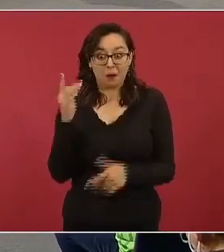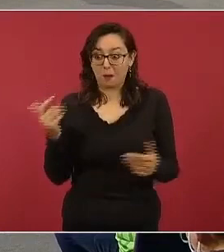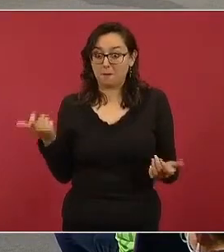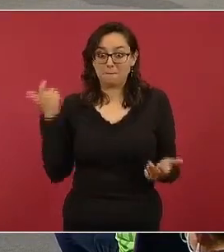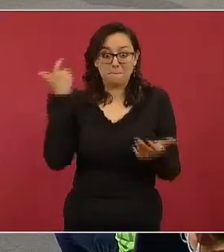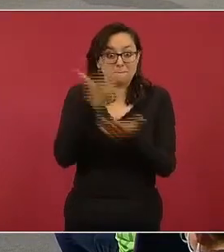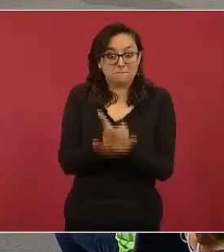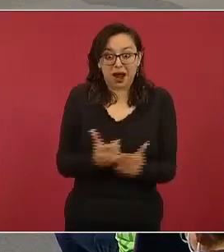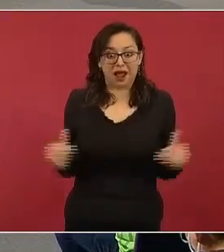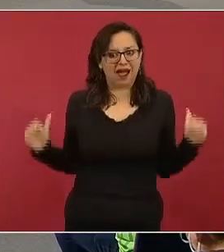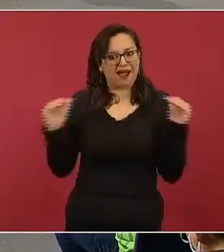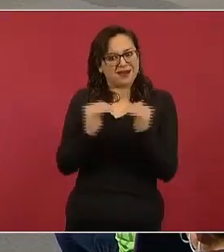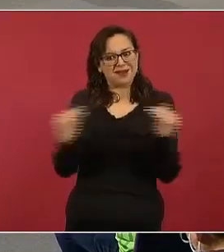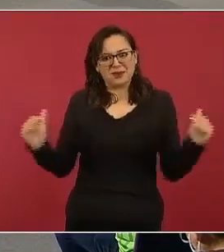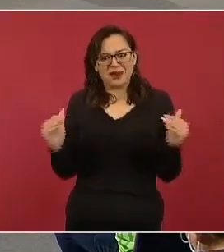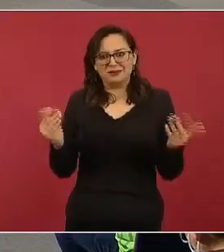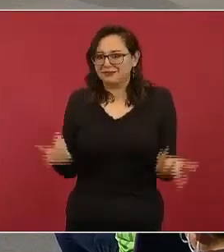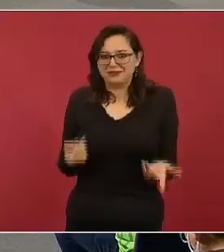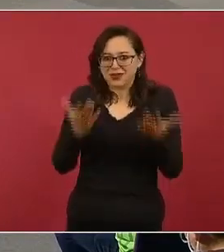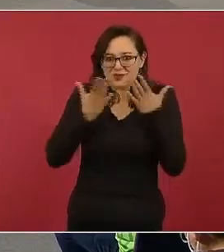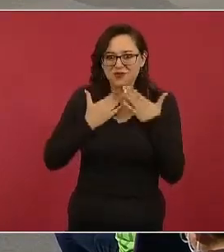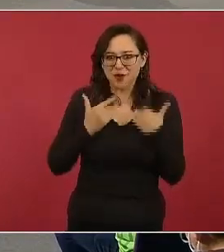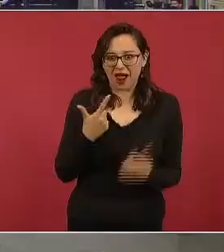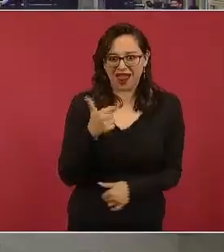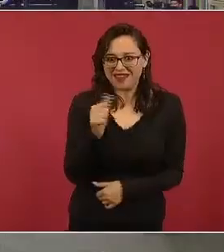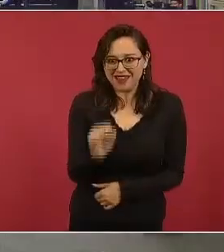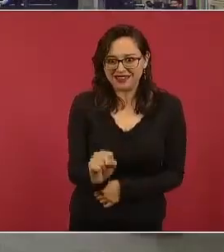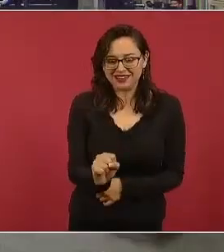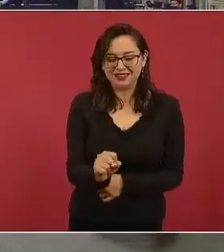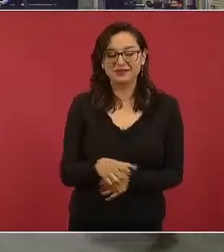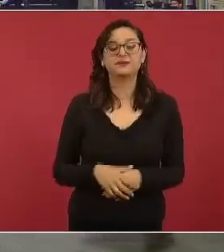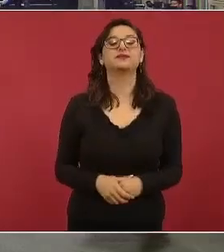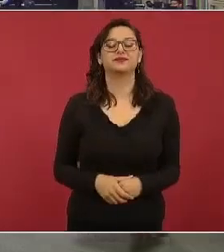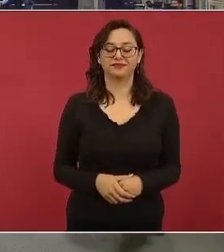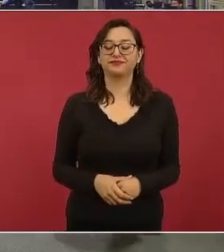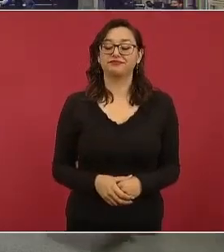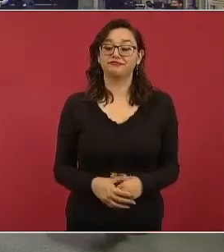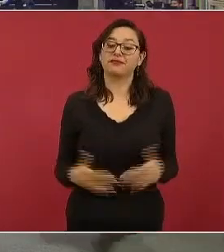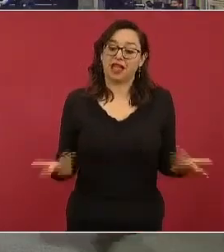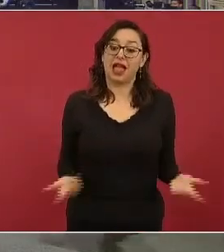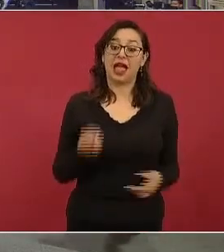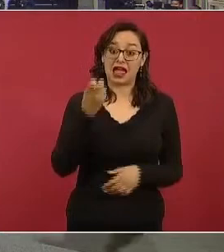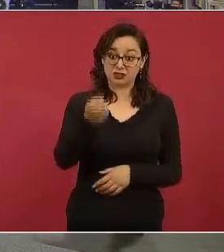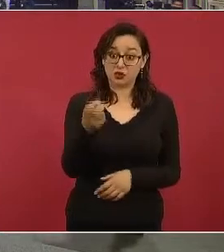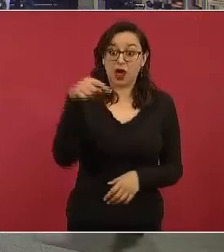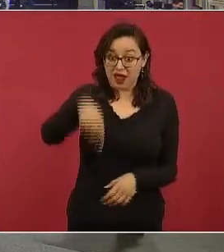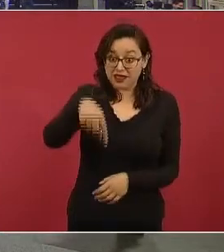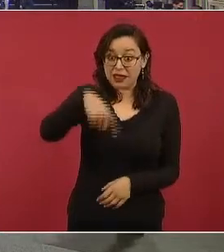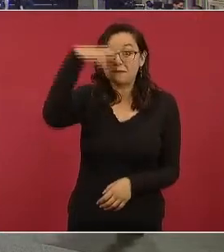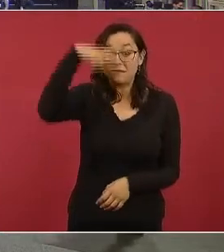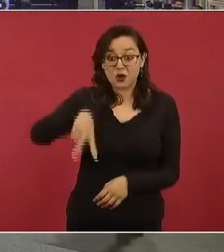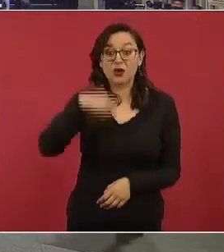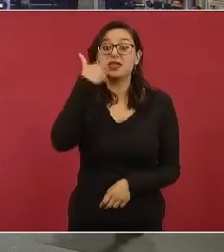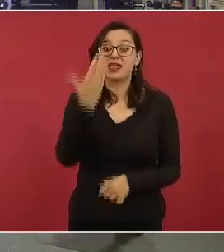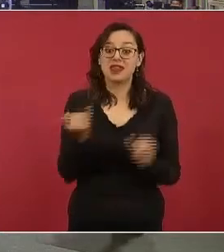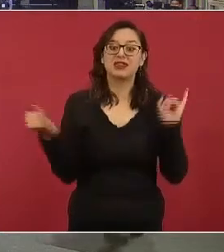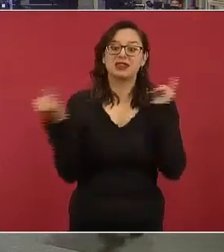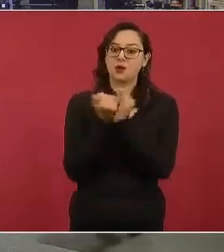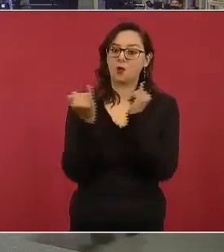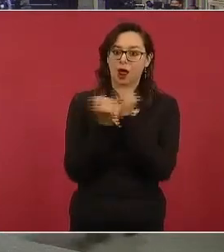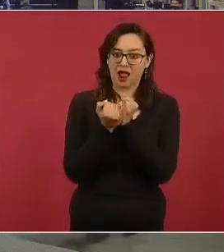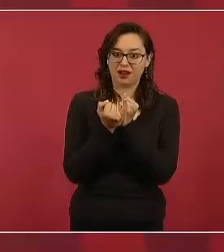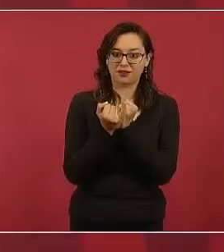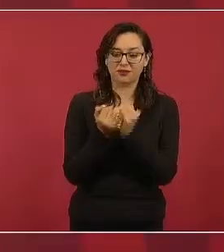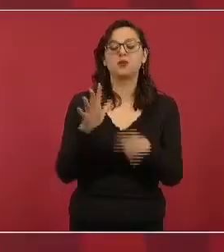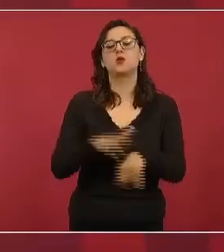acuerdo. Entonces, eso es lo que queremos corregir con la reforma constitucional,